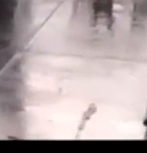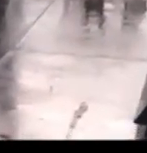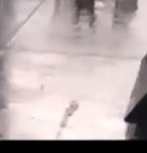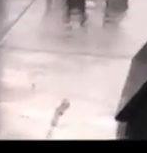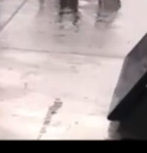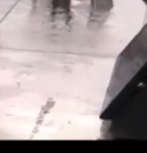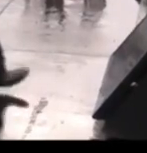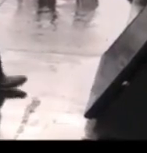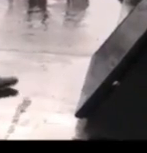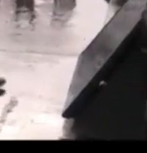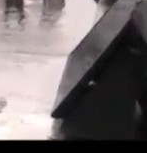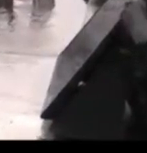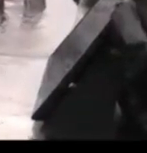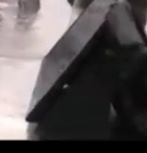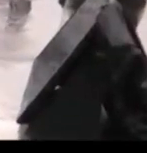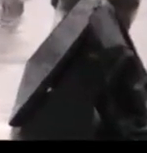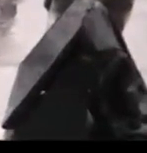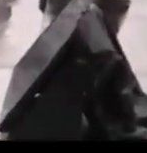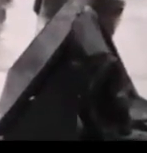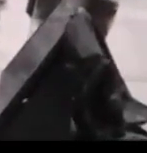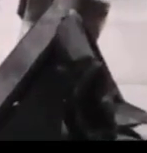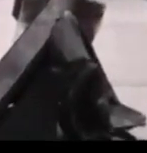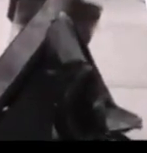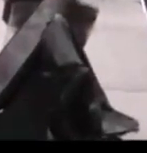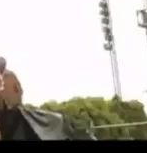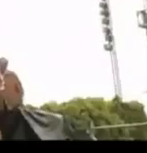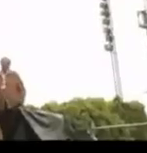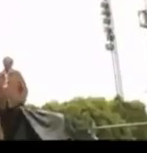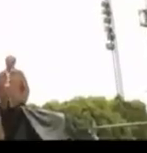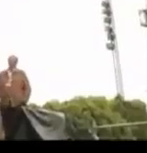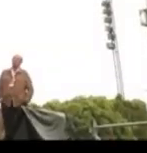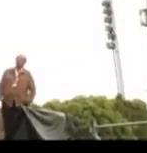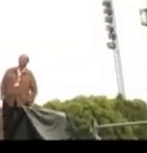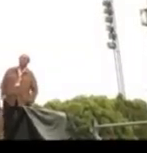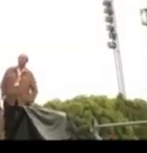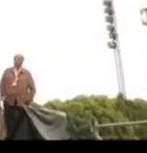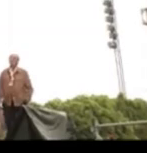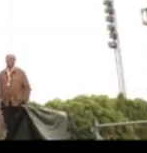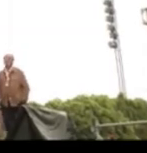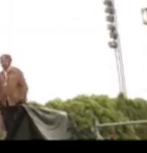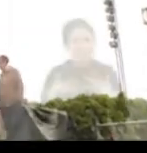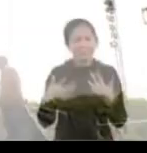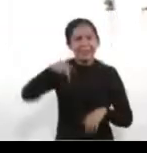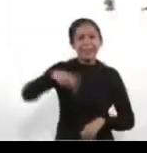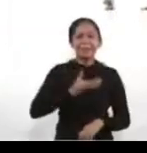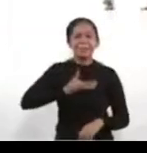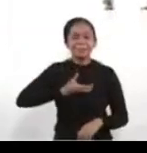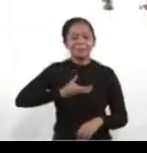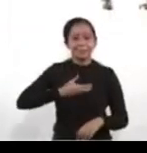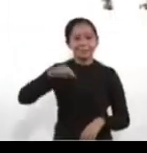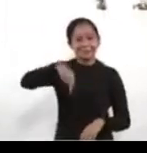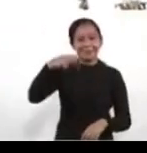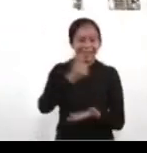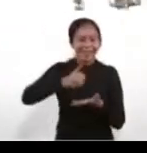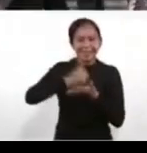Buenos días, damas y caballeros. Las emociones nuestras en el Zócalo de la Ciudad